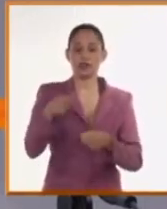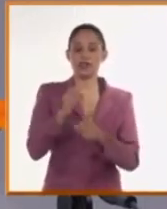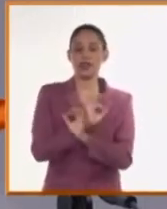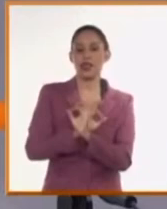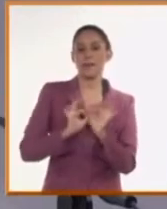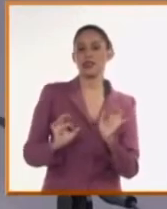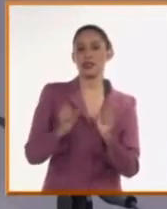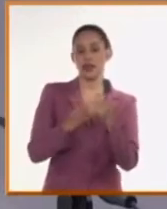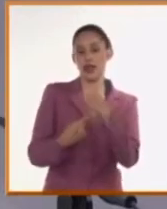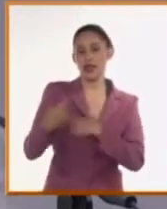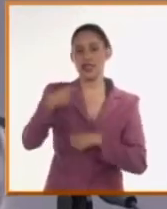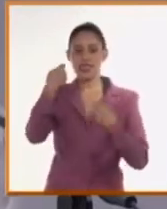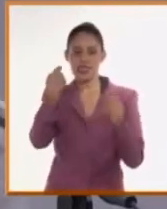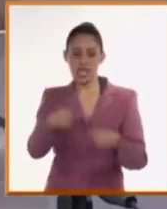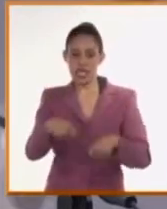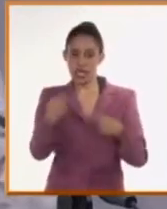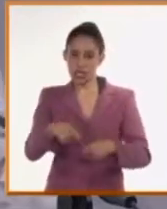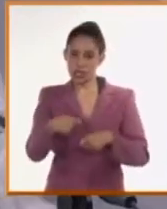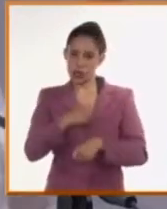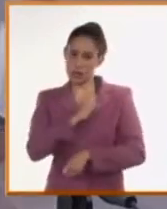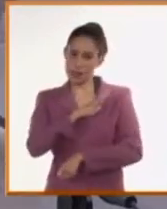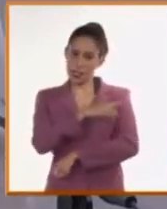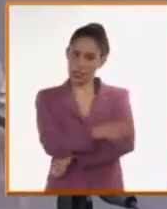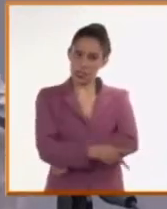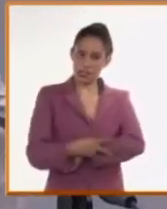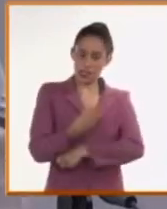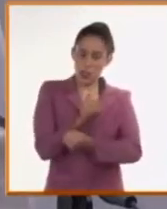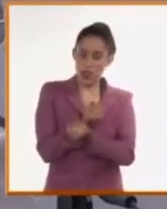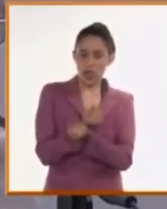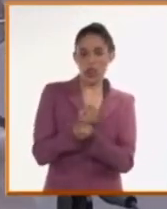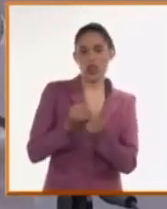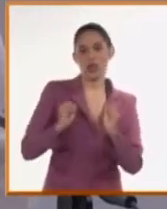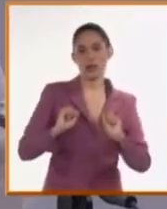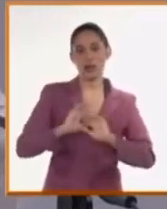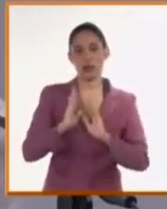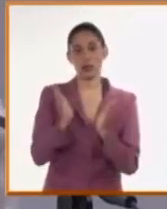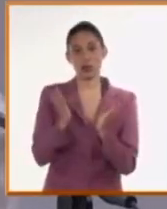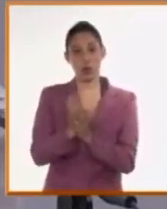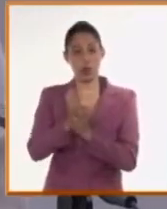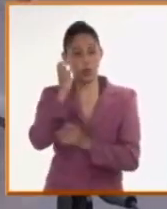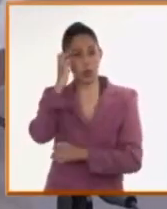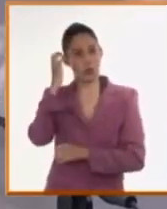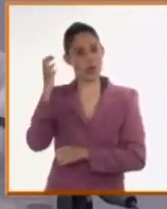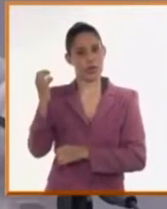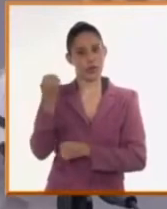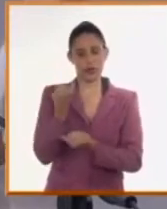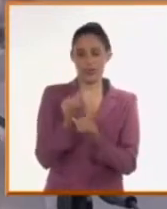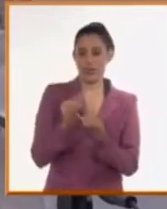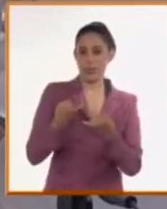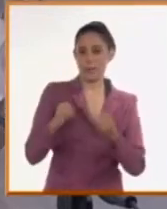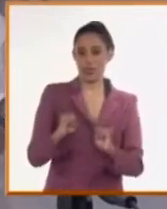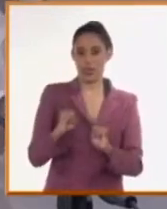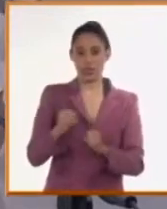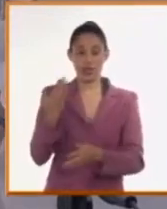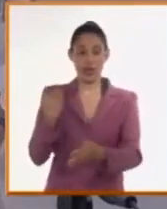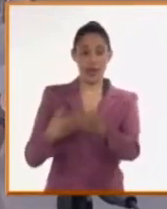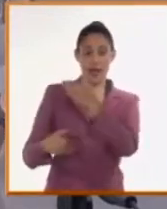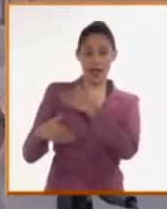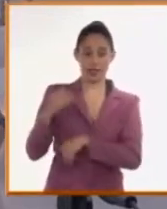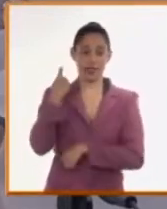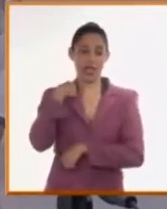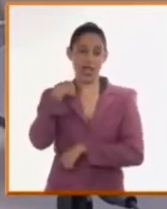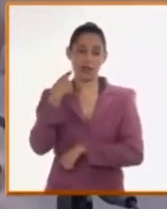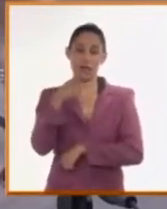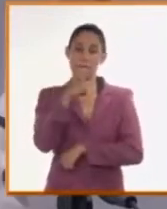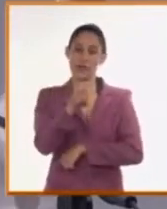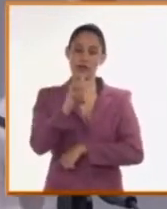palestino a la libre determinación a disponer de un estado independiente en las fronteras anteriores a